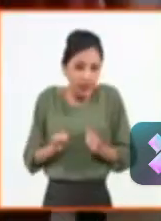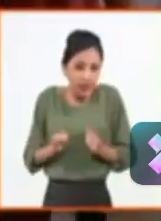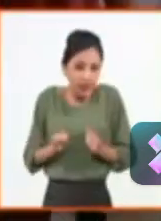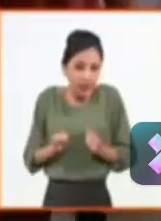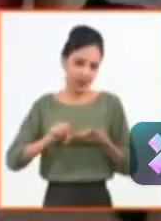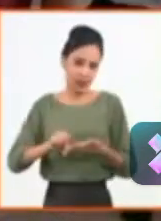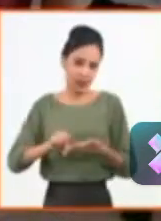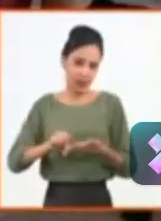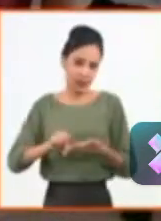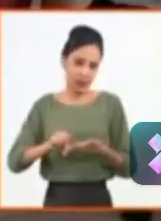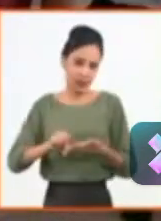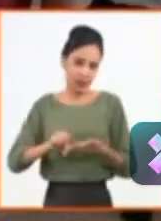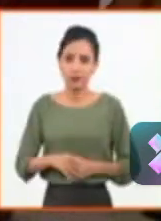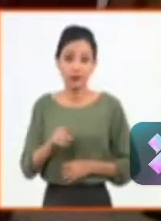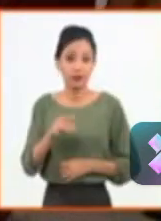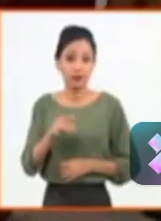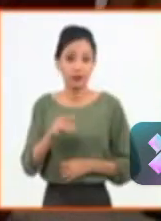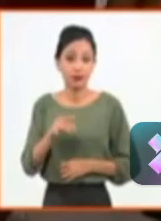cesárea